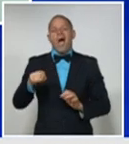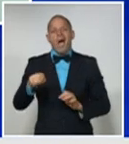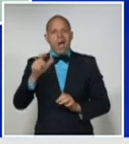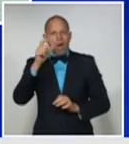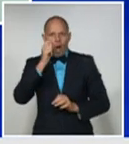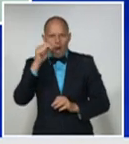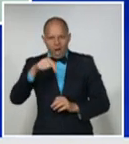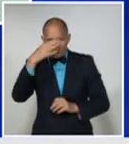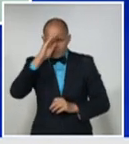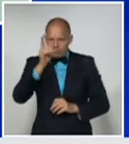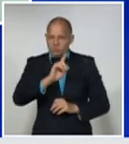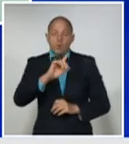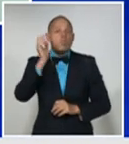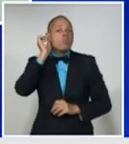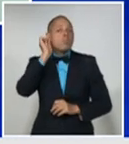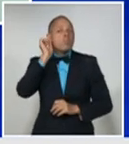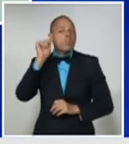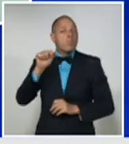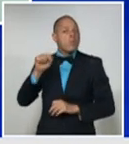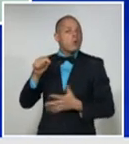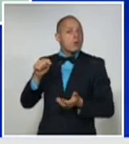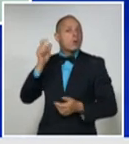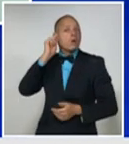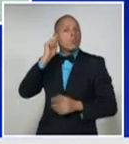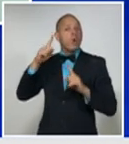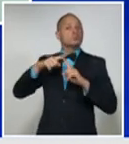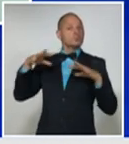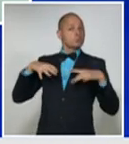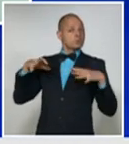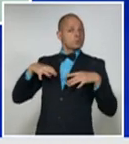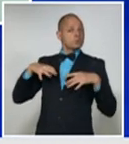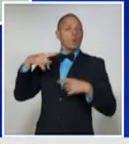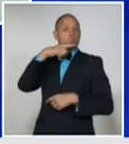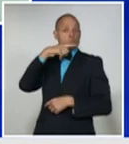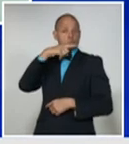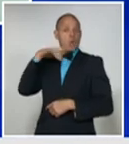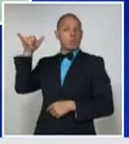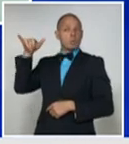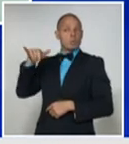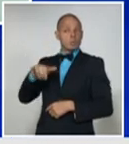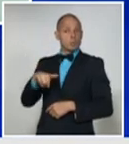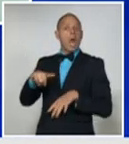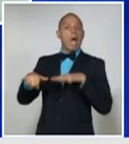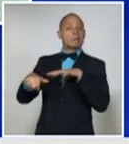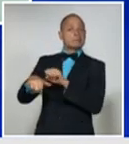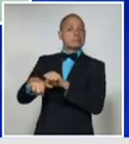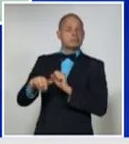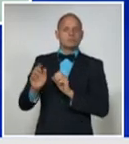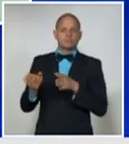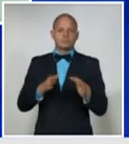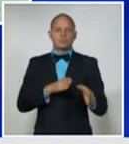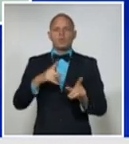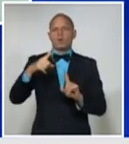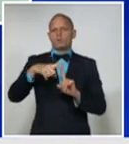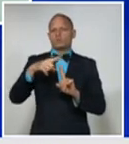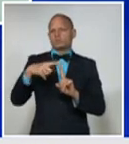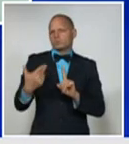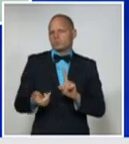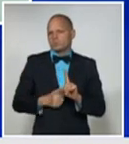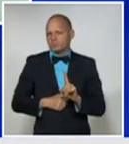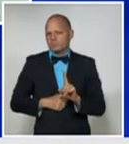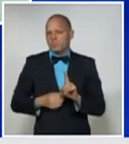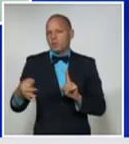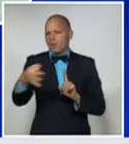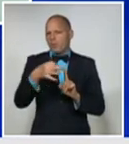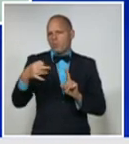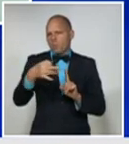procedente de Rusia. En Las Tunas, 6 casos importados de los municipios,